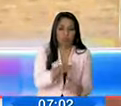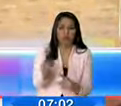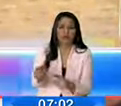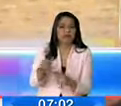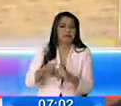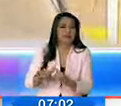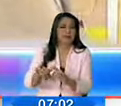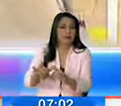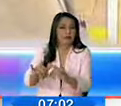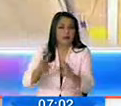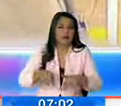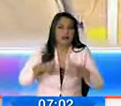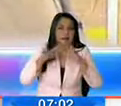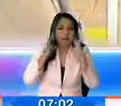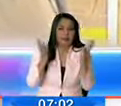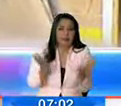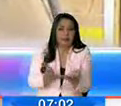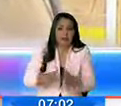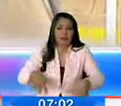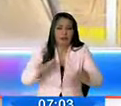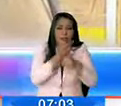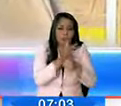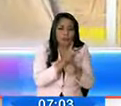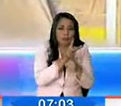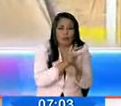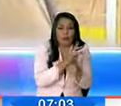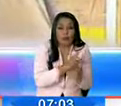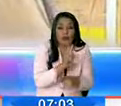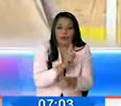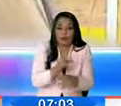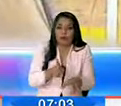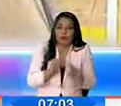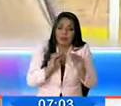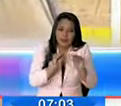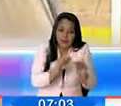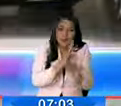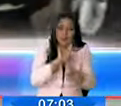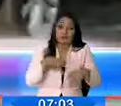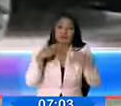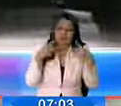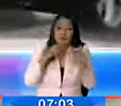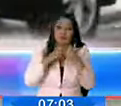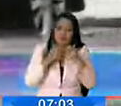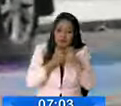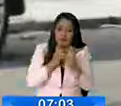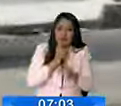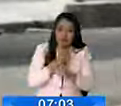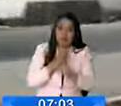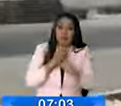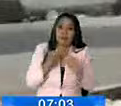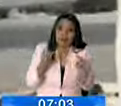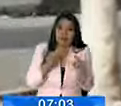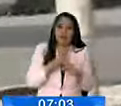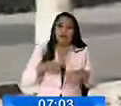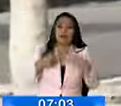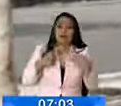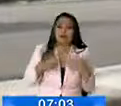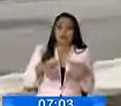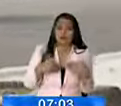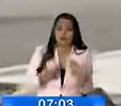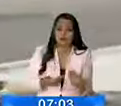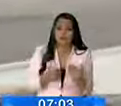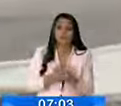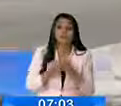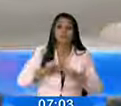de una burbuja. No, tenemos que enseñarles a vivir, a saber. Siempre se ha mencionado la importancia de los padres